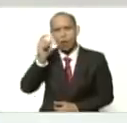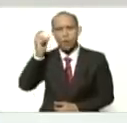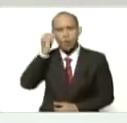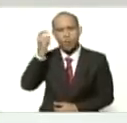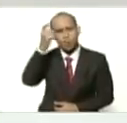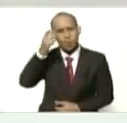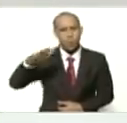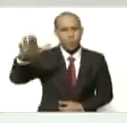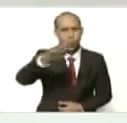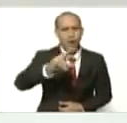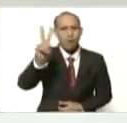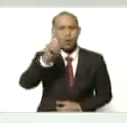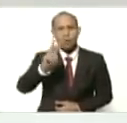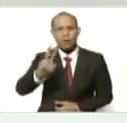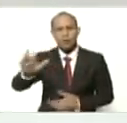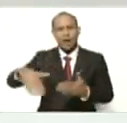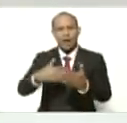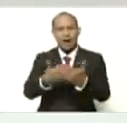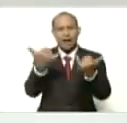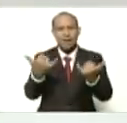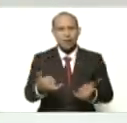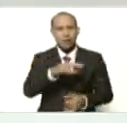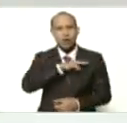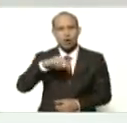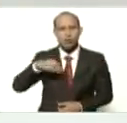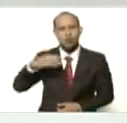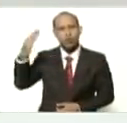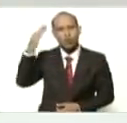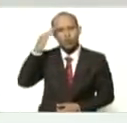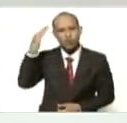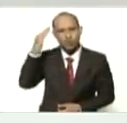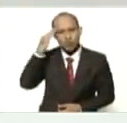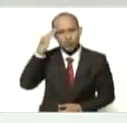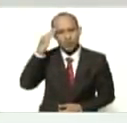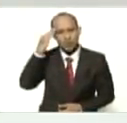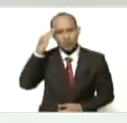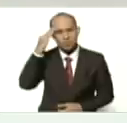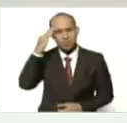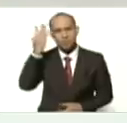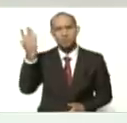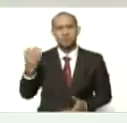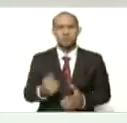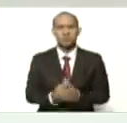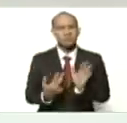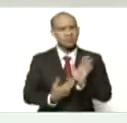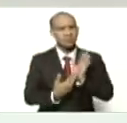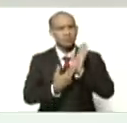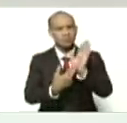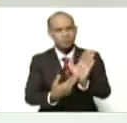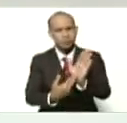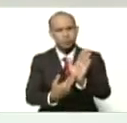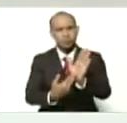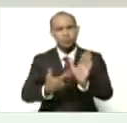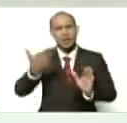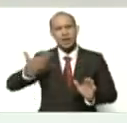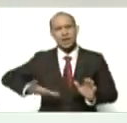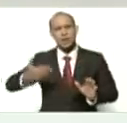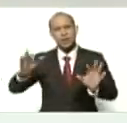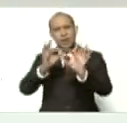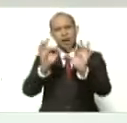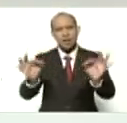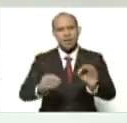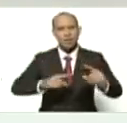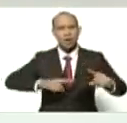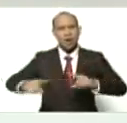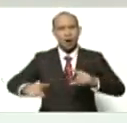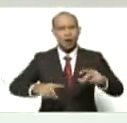pueblo de venezuela que hasta el día de hoy nosotros sabemos y reconocemos ha sido un factor determinante para el control de la pandemia